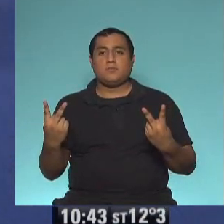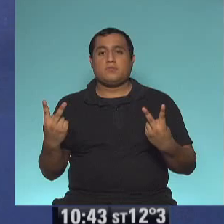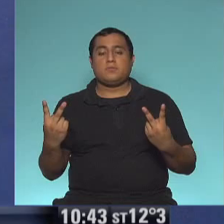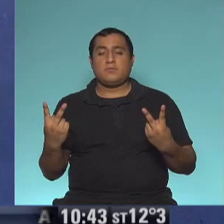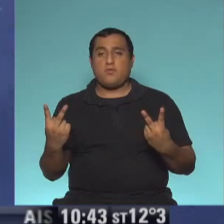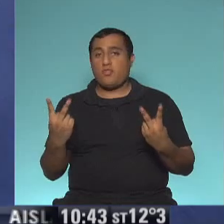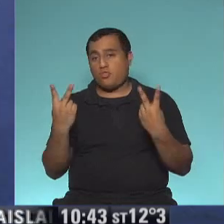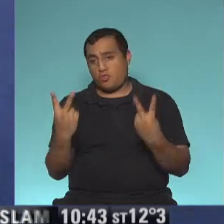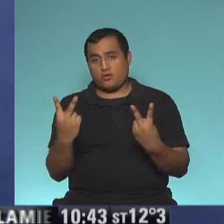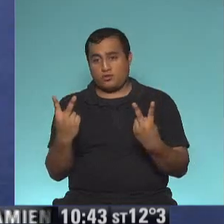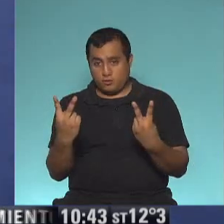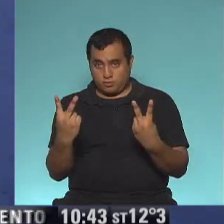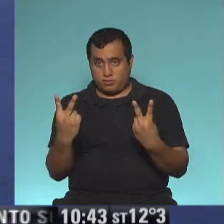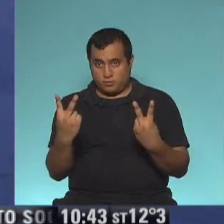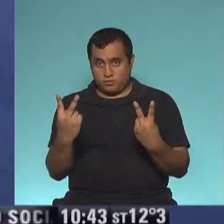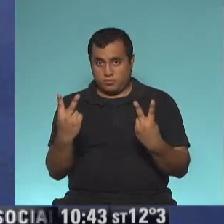Otro 2. Bien.